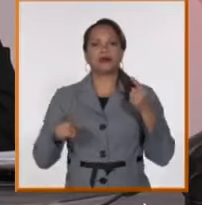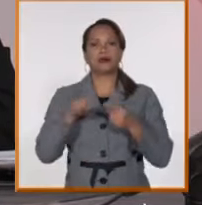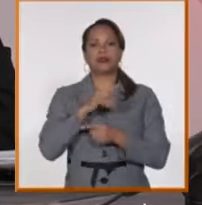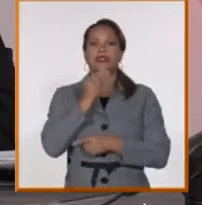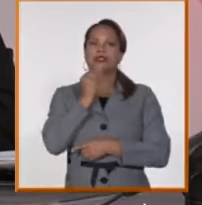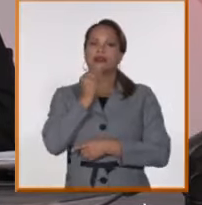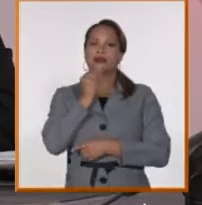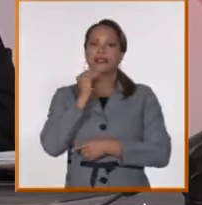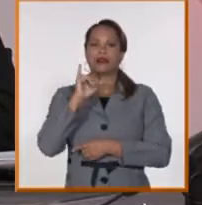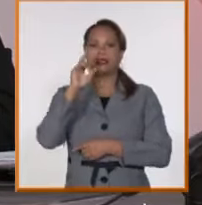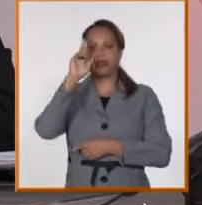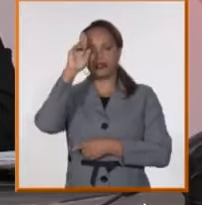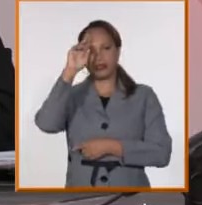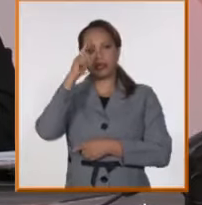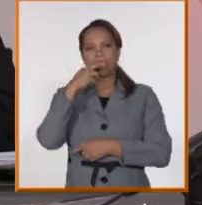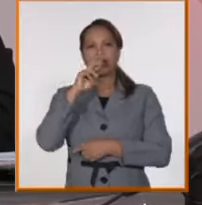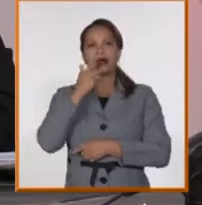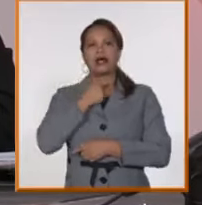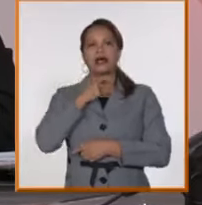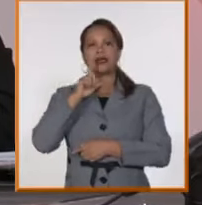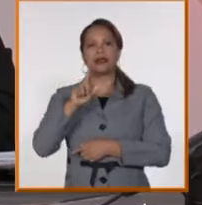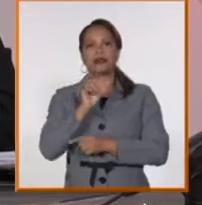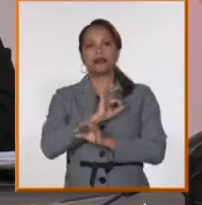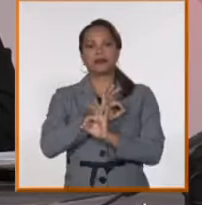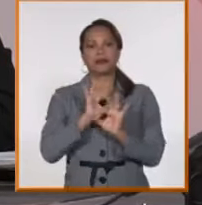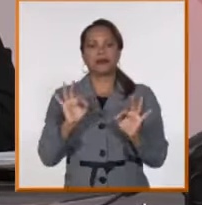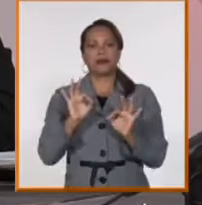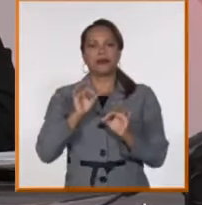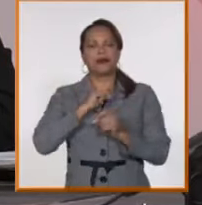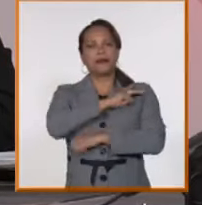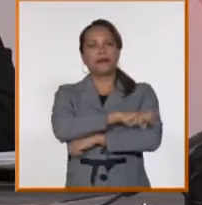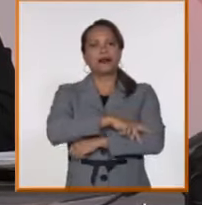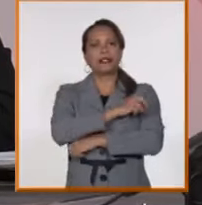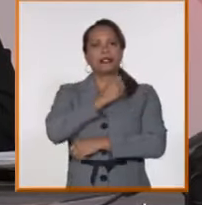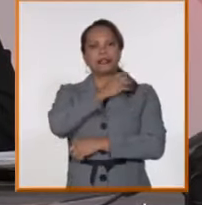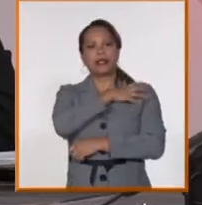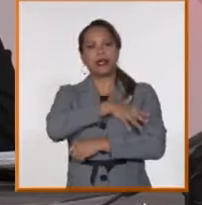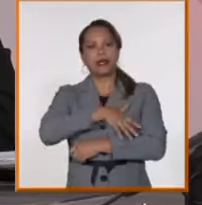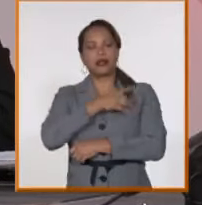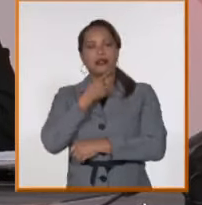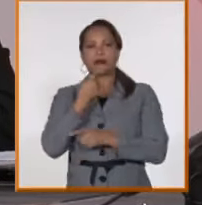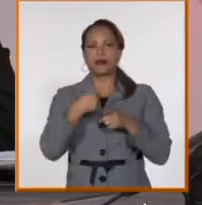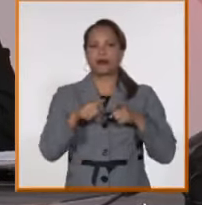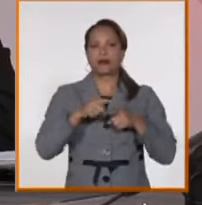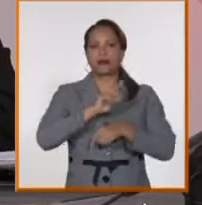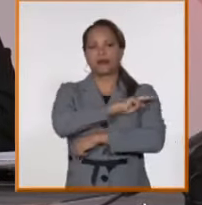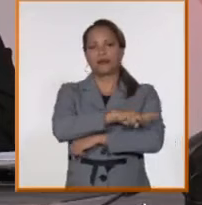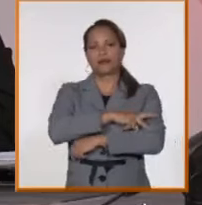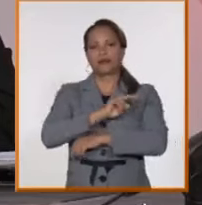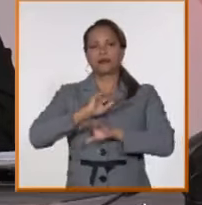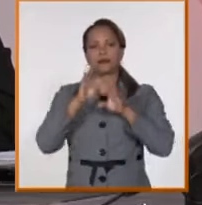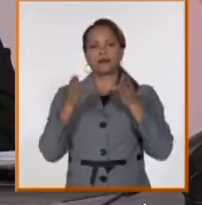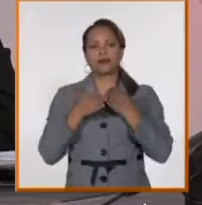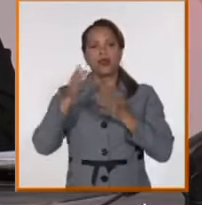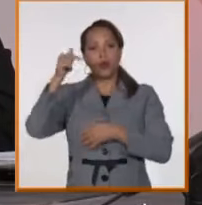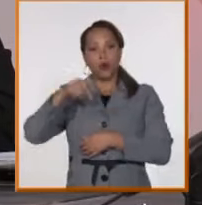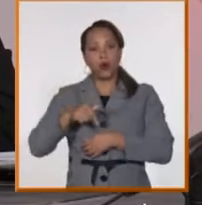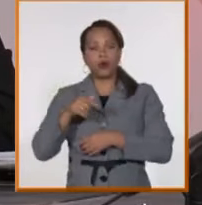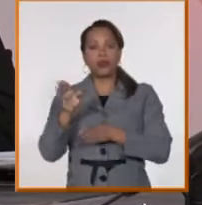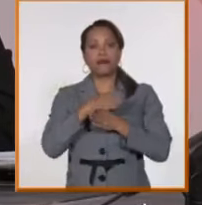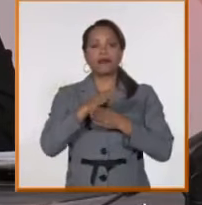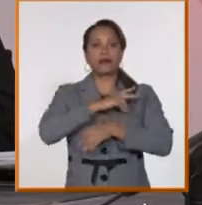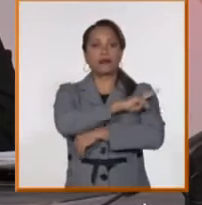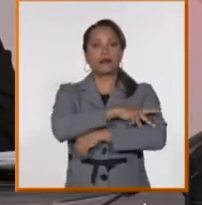especialmente de los Países Árabes y de otras naciones del mundo hoy han habido manifestaciones en diversos